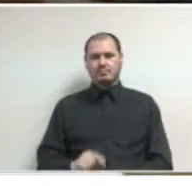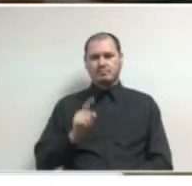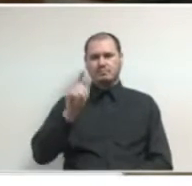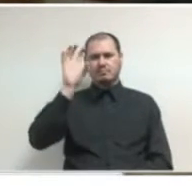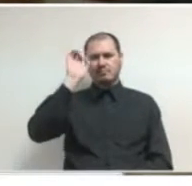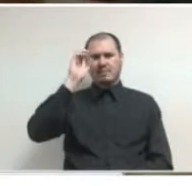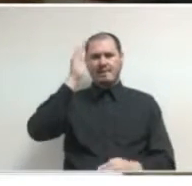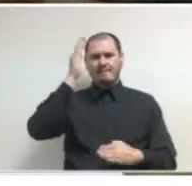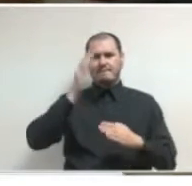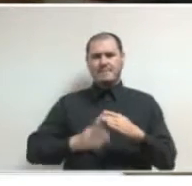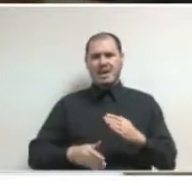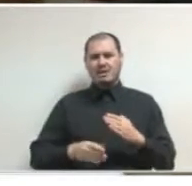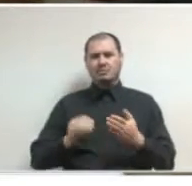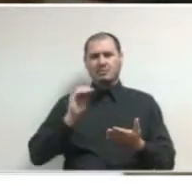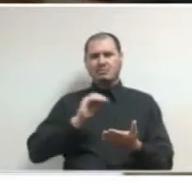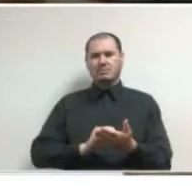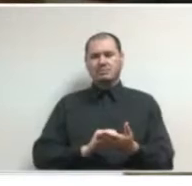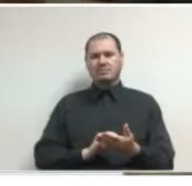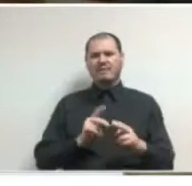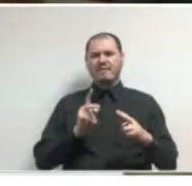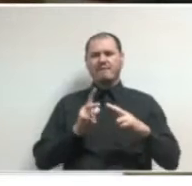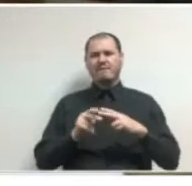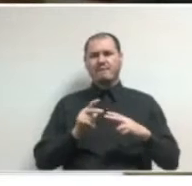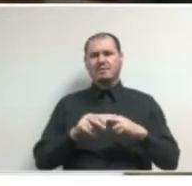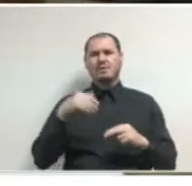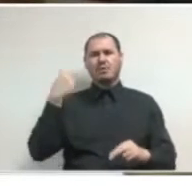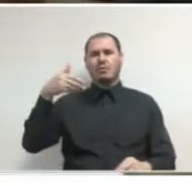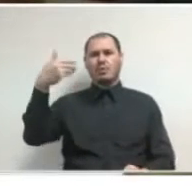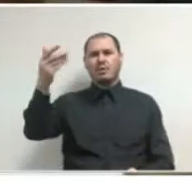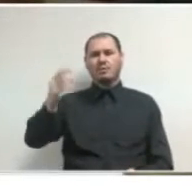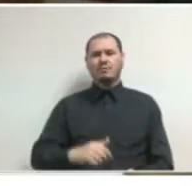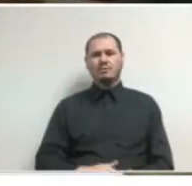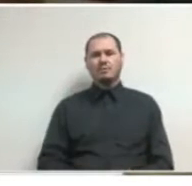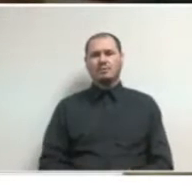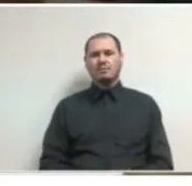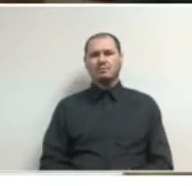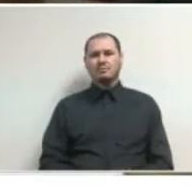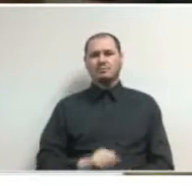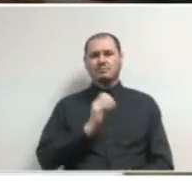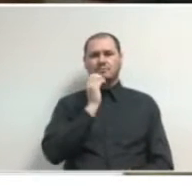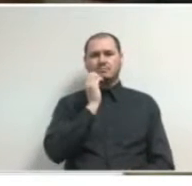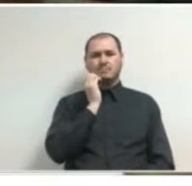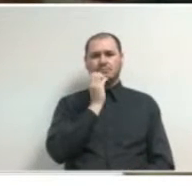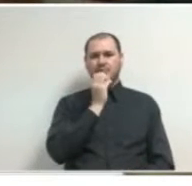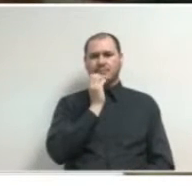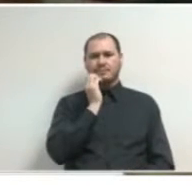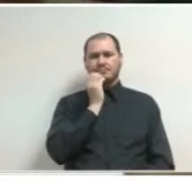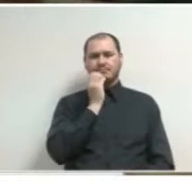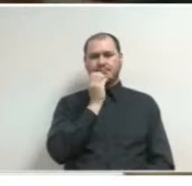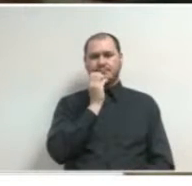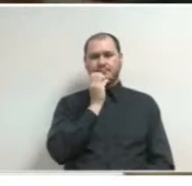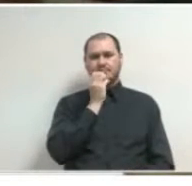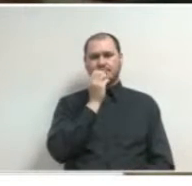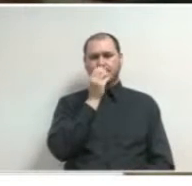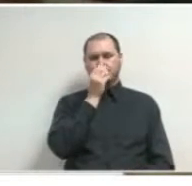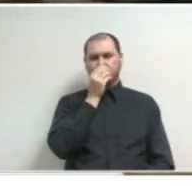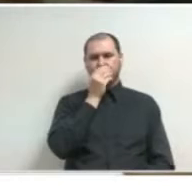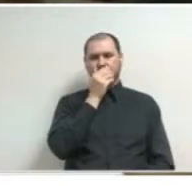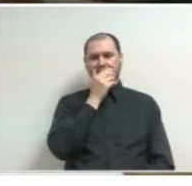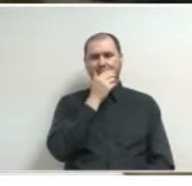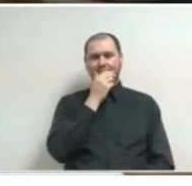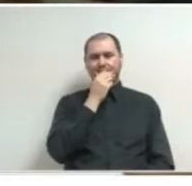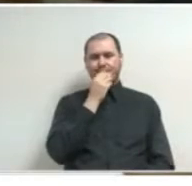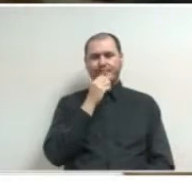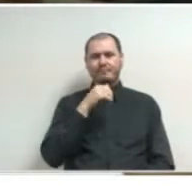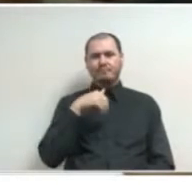menos plazo de inscripción, doctor Susana Nicoli, oremos marando mi llena, ahora cae para un ajeno a Mejina